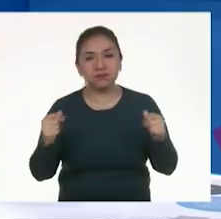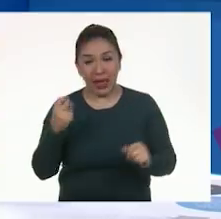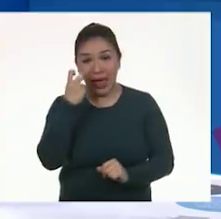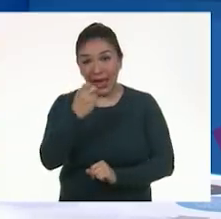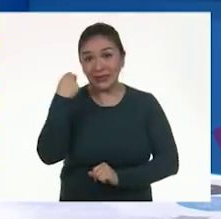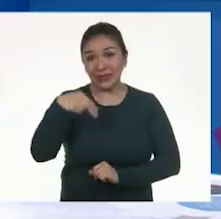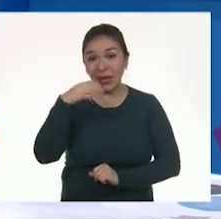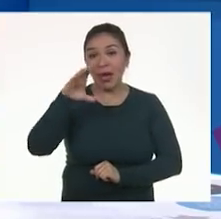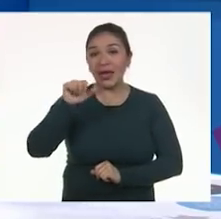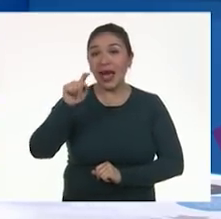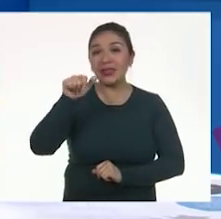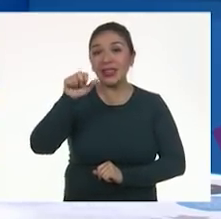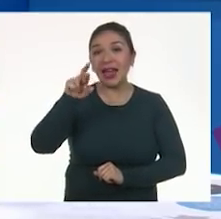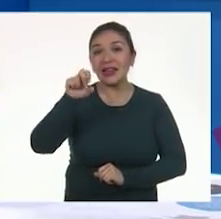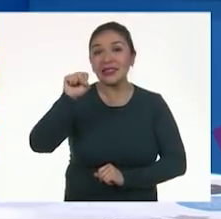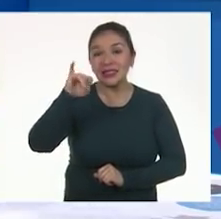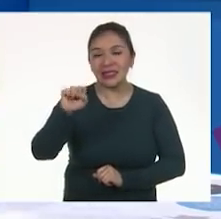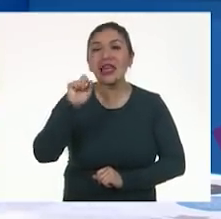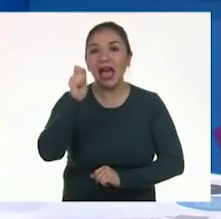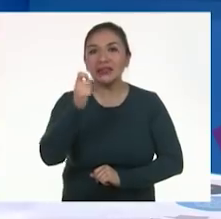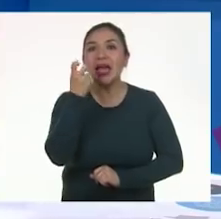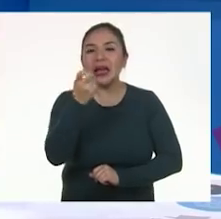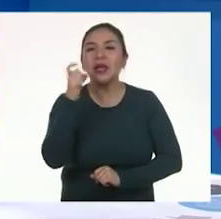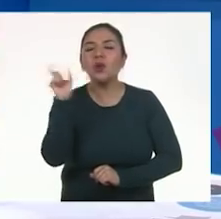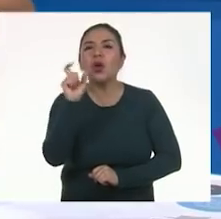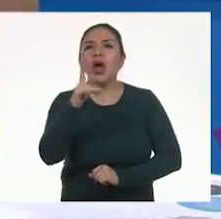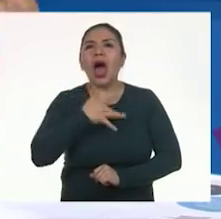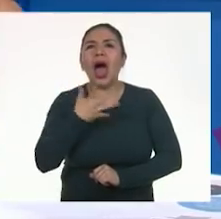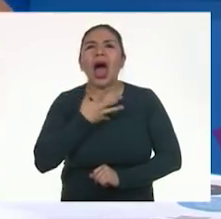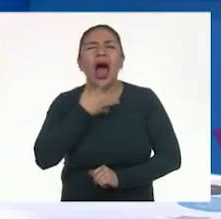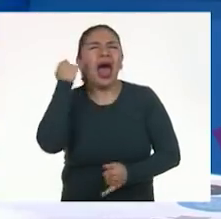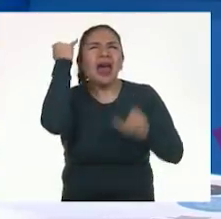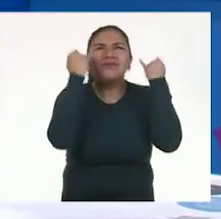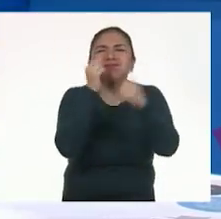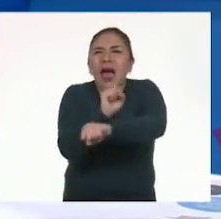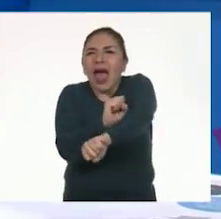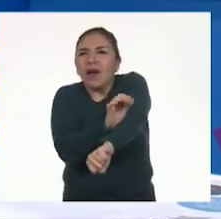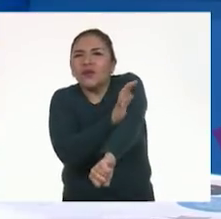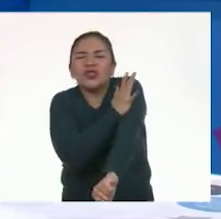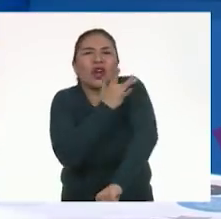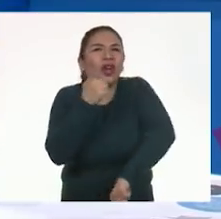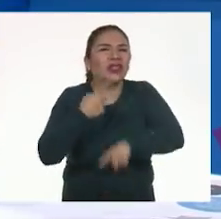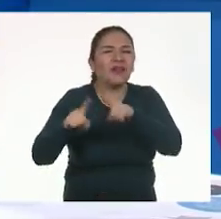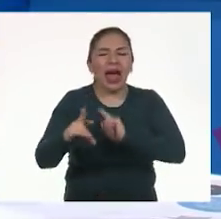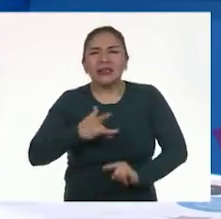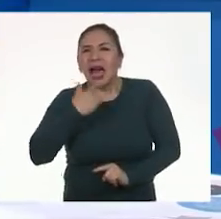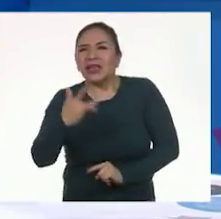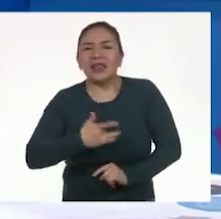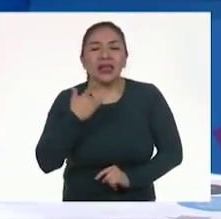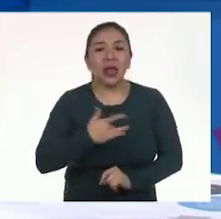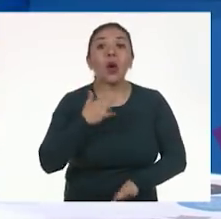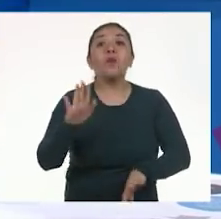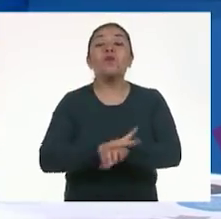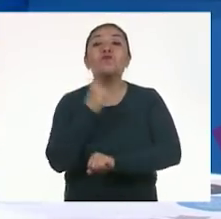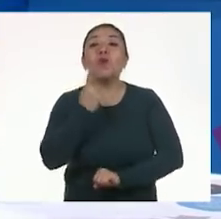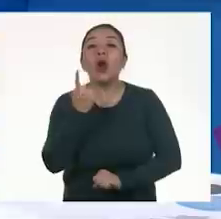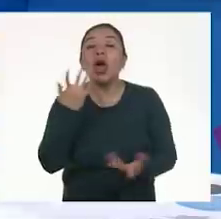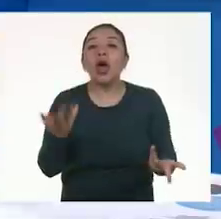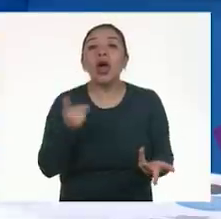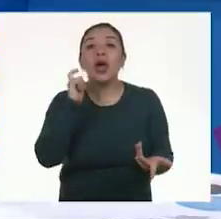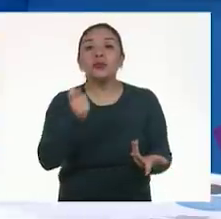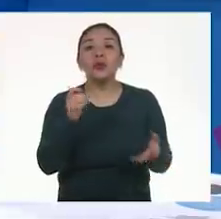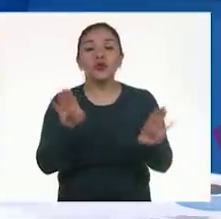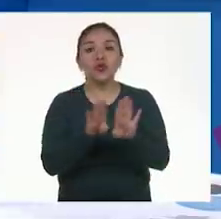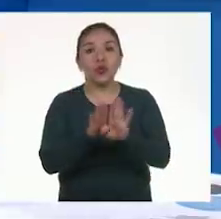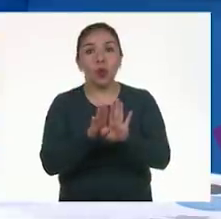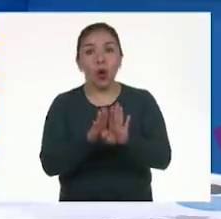llama catarsis a ese momento específico donde se generan toda esa serie de emociones, sensaciones, porque se supone que el